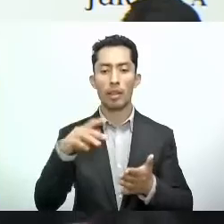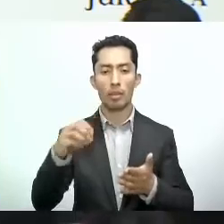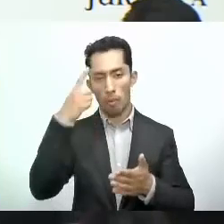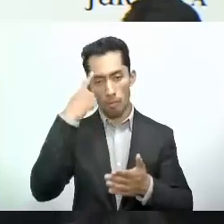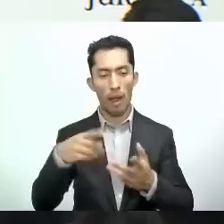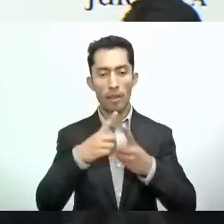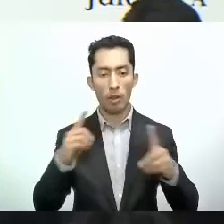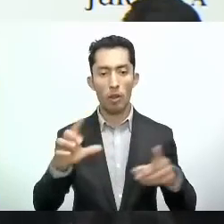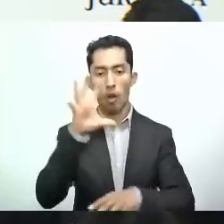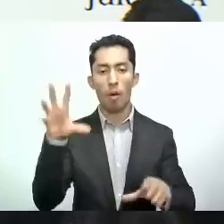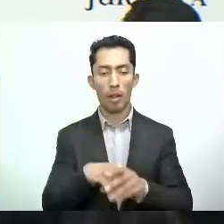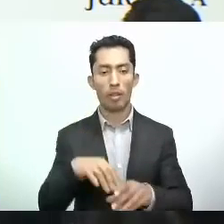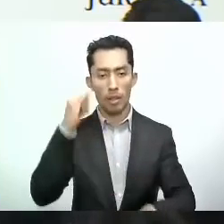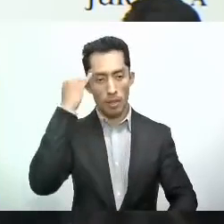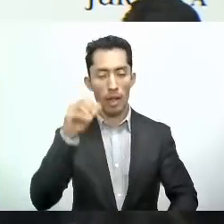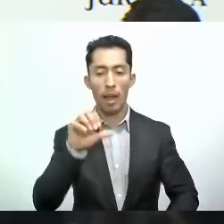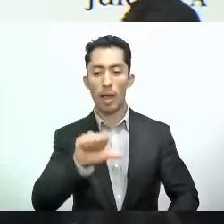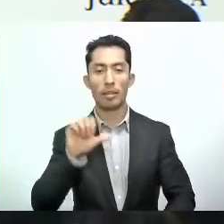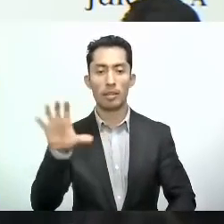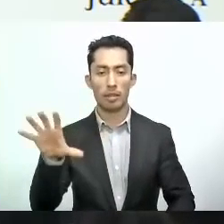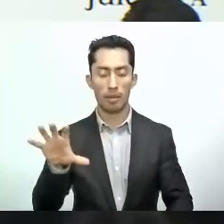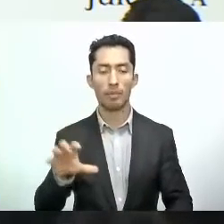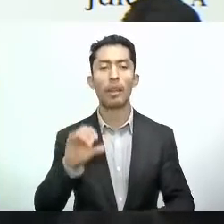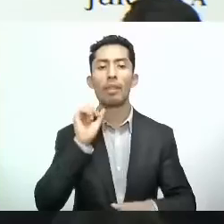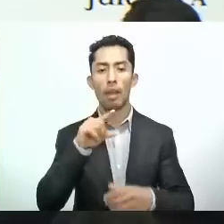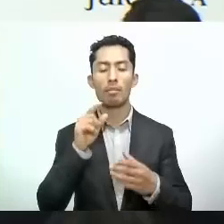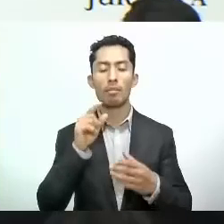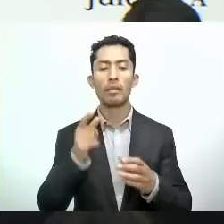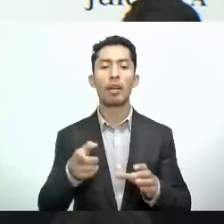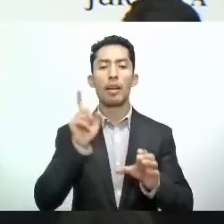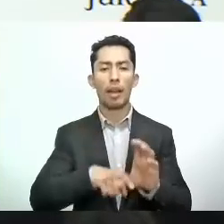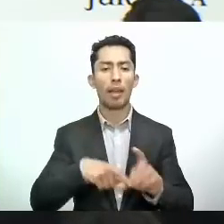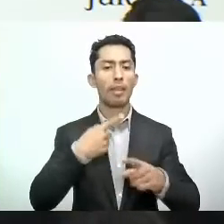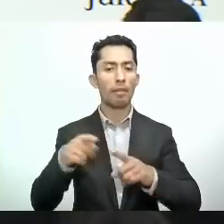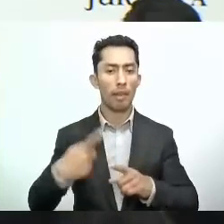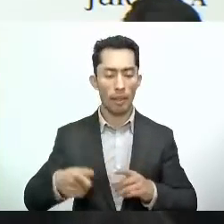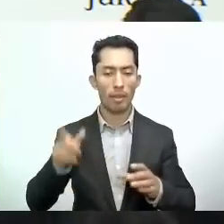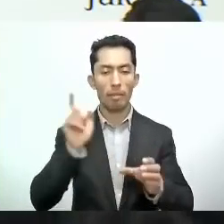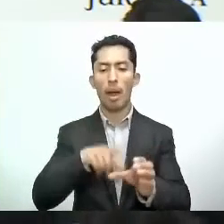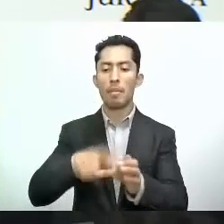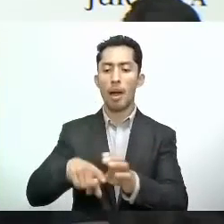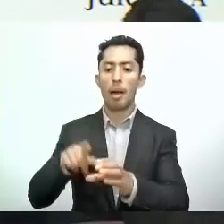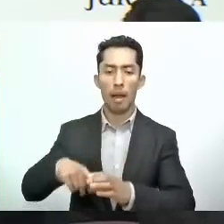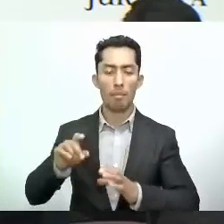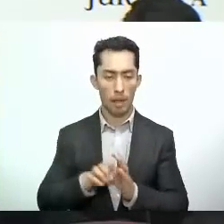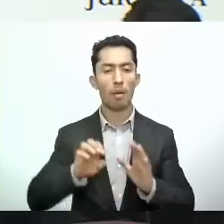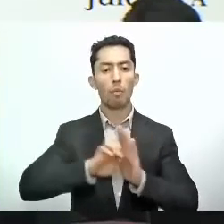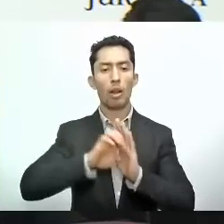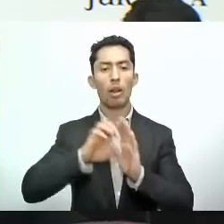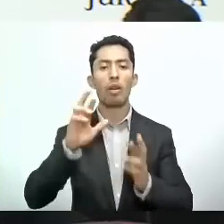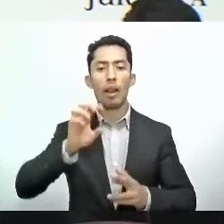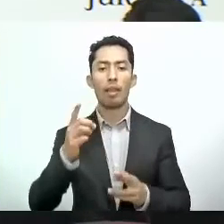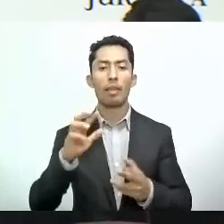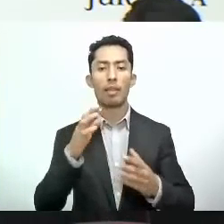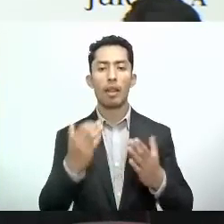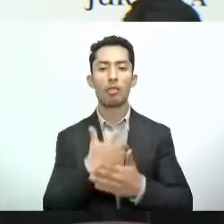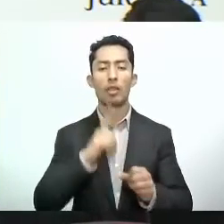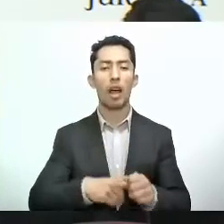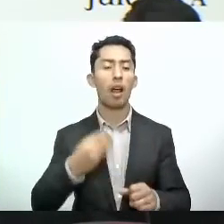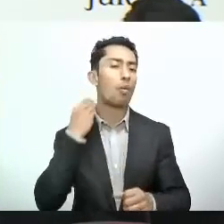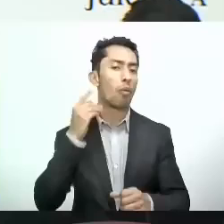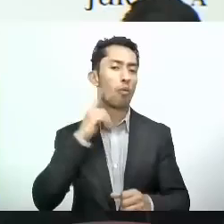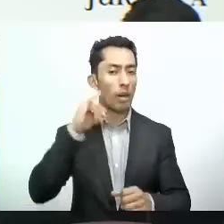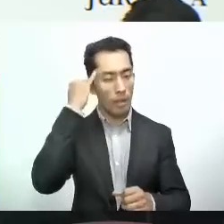Integral Indígena AC y forma parte de varios organismos, entre ellos la Red Nacional de Abogadas Indígenas en